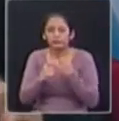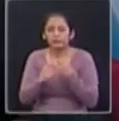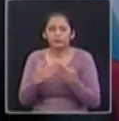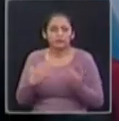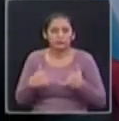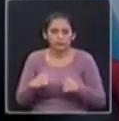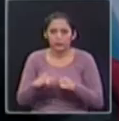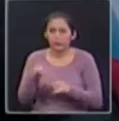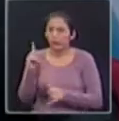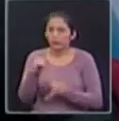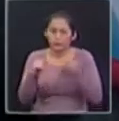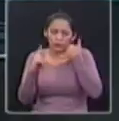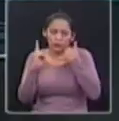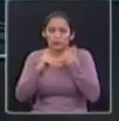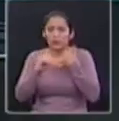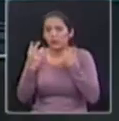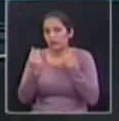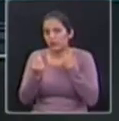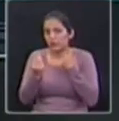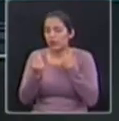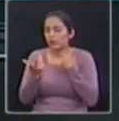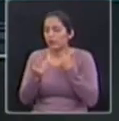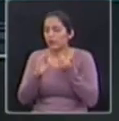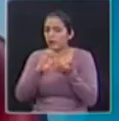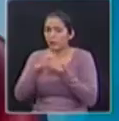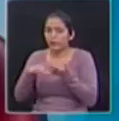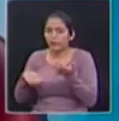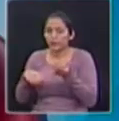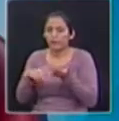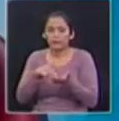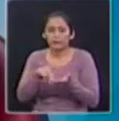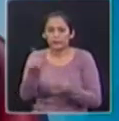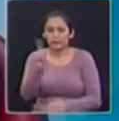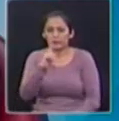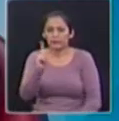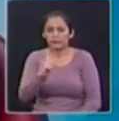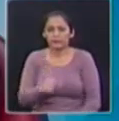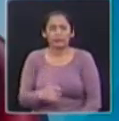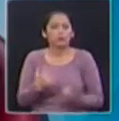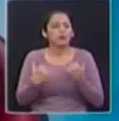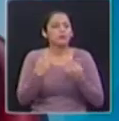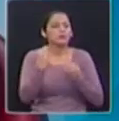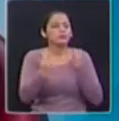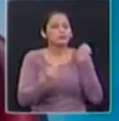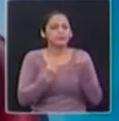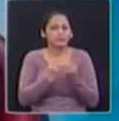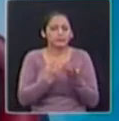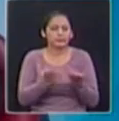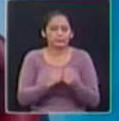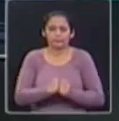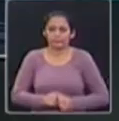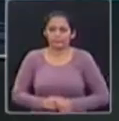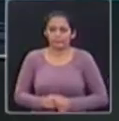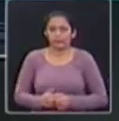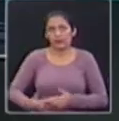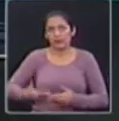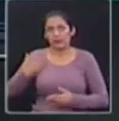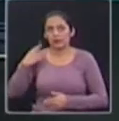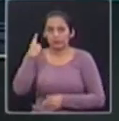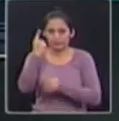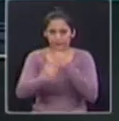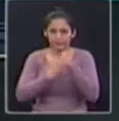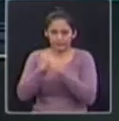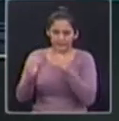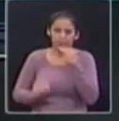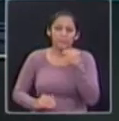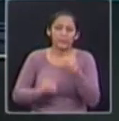puede ser el dinero electrónico y en ese sentido entonces qué es lo que se debe de hacer porque a ver venimos hablando más de un año por el tema